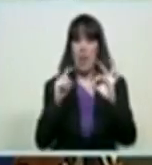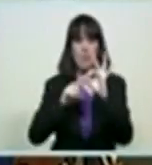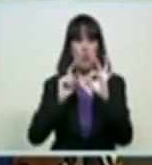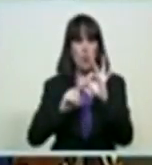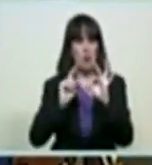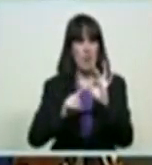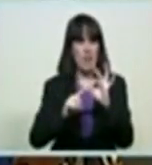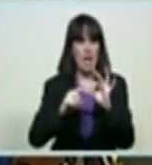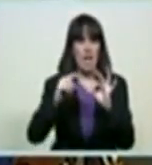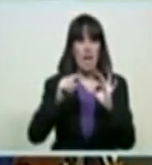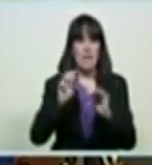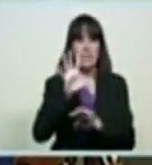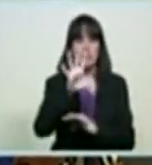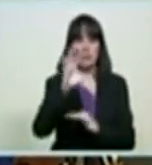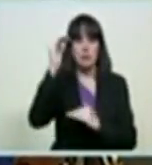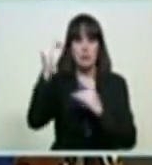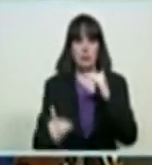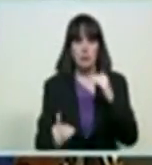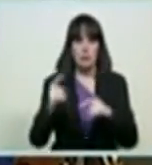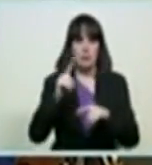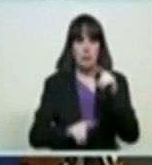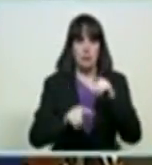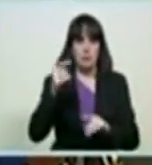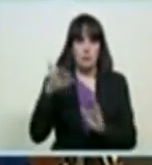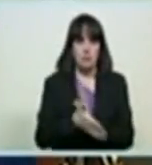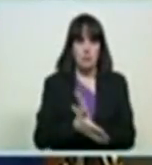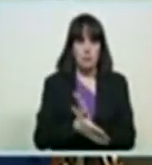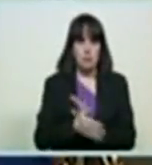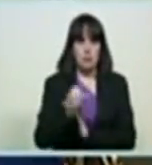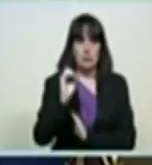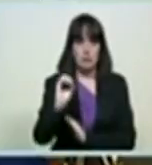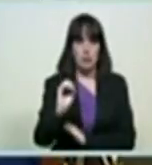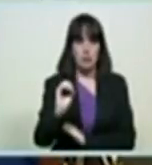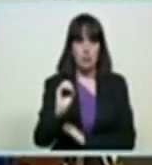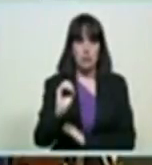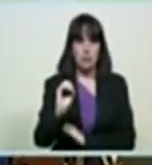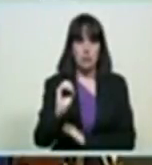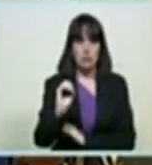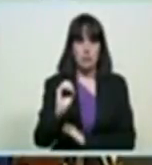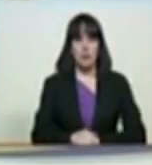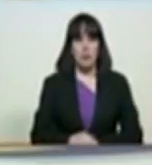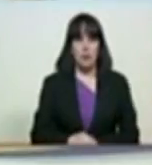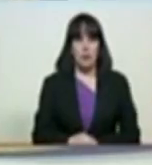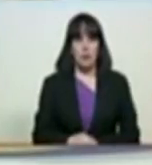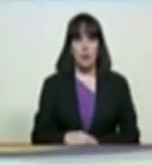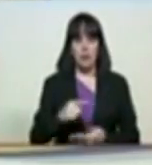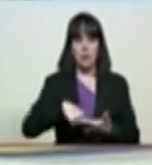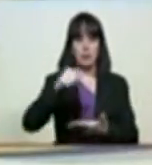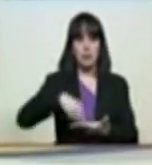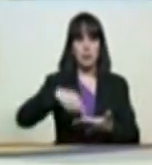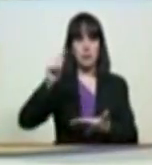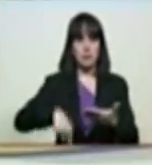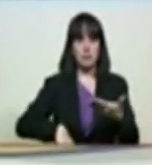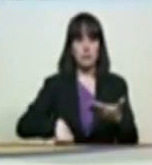y la reducción de 5-0 a la moneda venezolana el presidente de venezuela nicolás maduro anunció el miércoles que eliminará